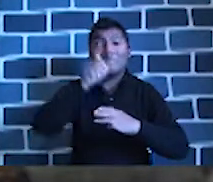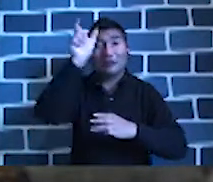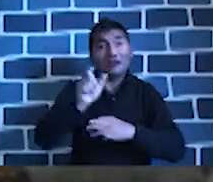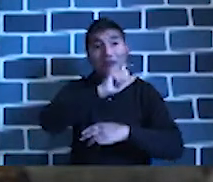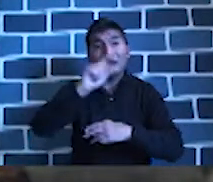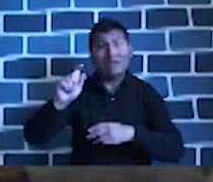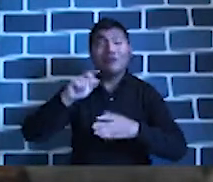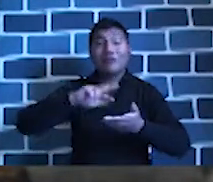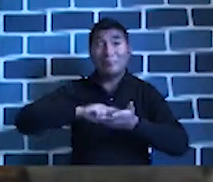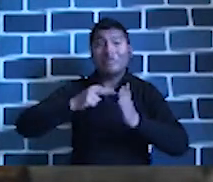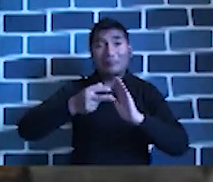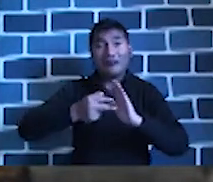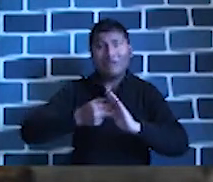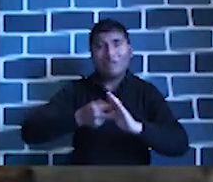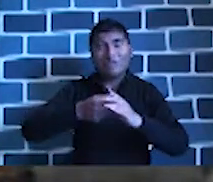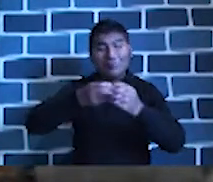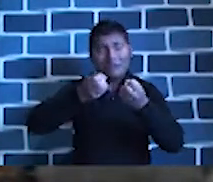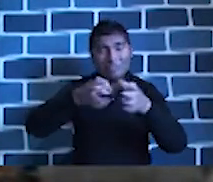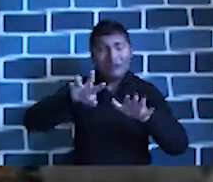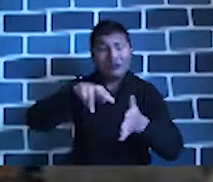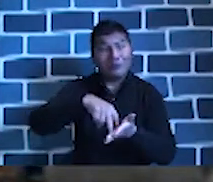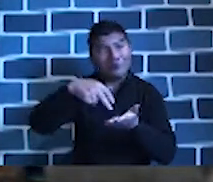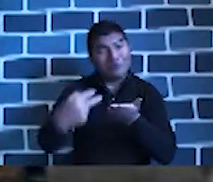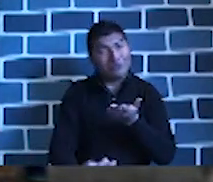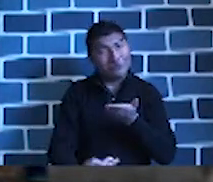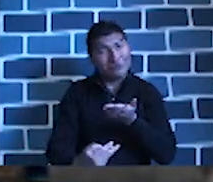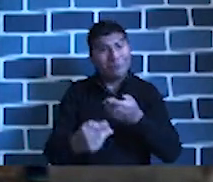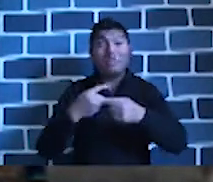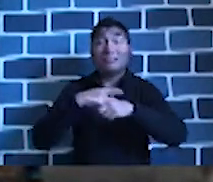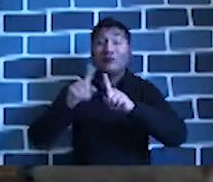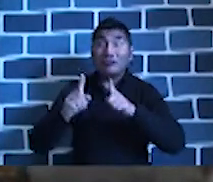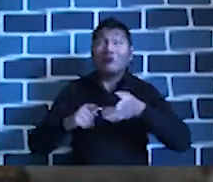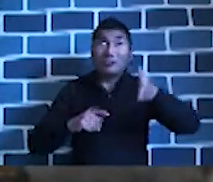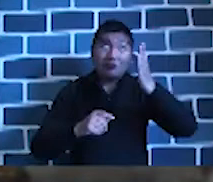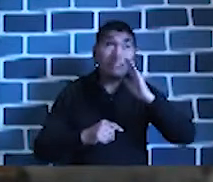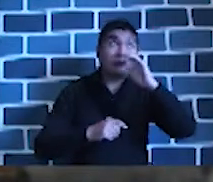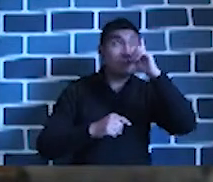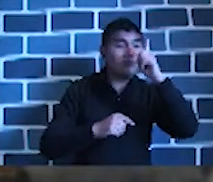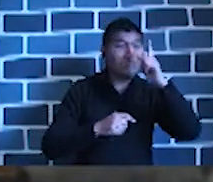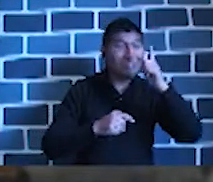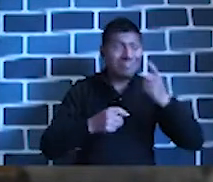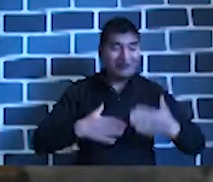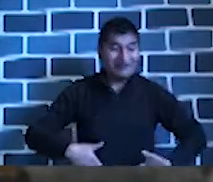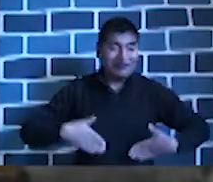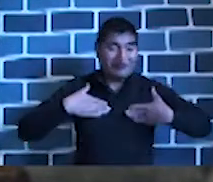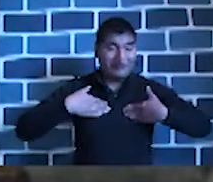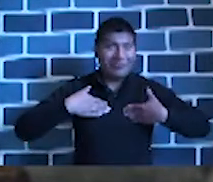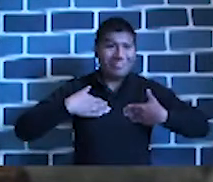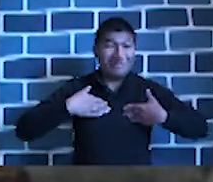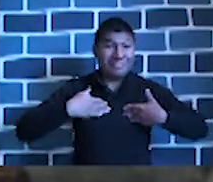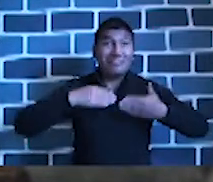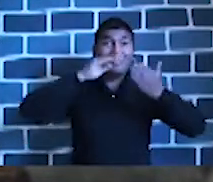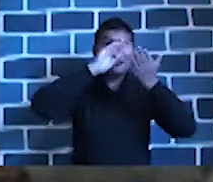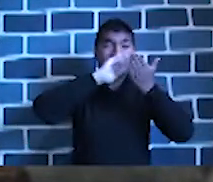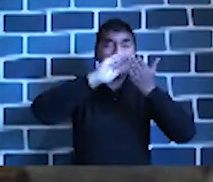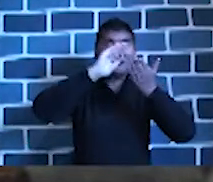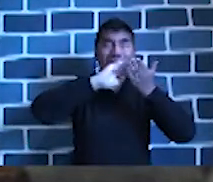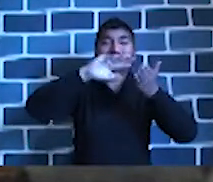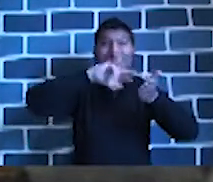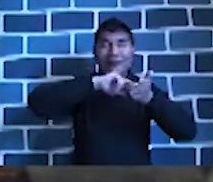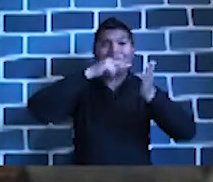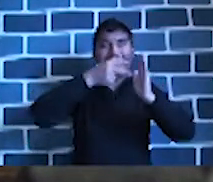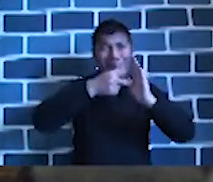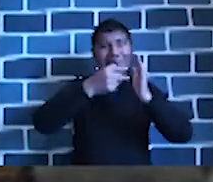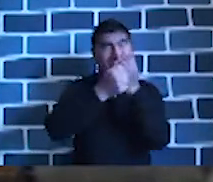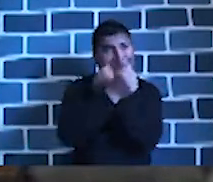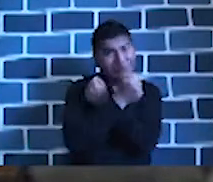mundo significa derrota y fracaso, mientras que en Dios es entrega de la vida, es perdón, es